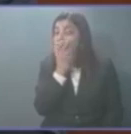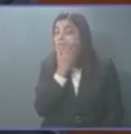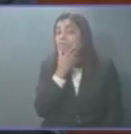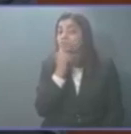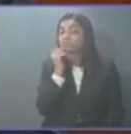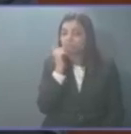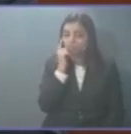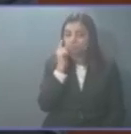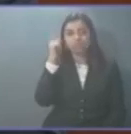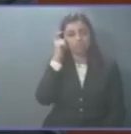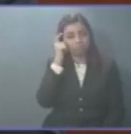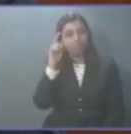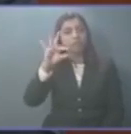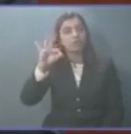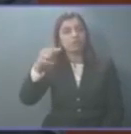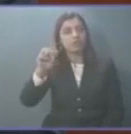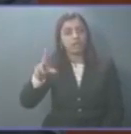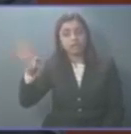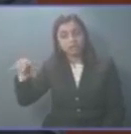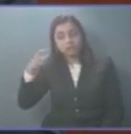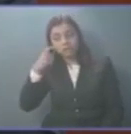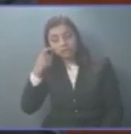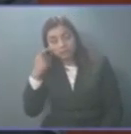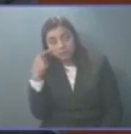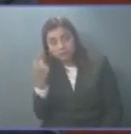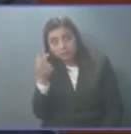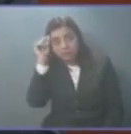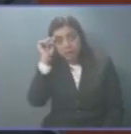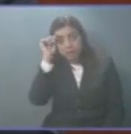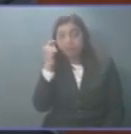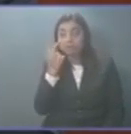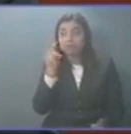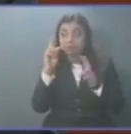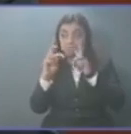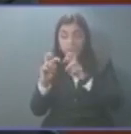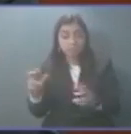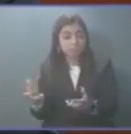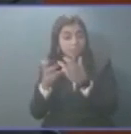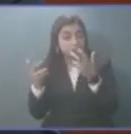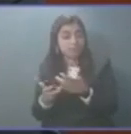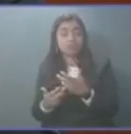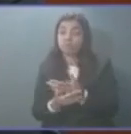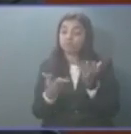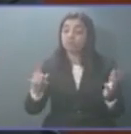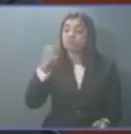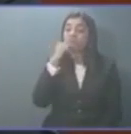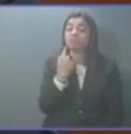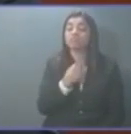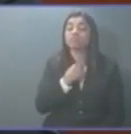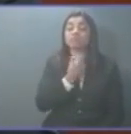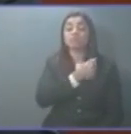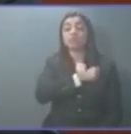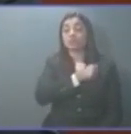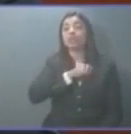señor fiscal general de la República para que analice la posibilidad e investigue y deduzca responsabilidades si existe o